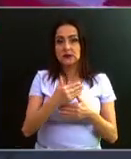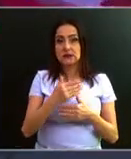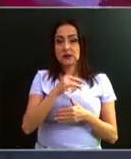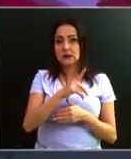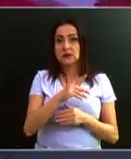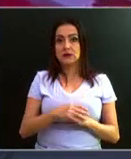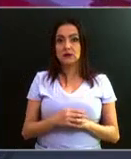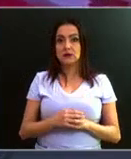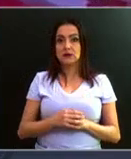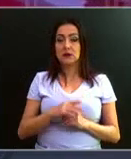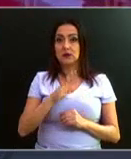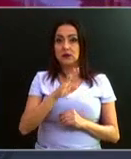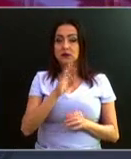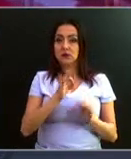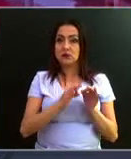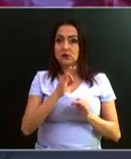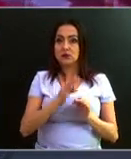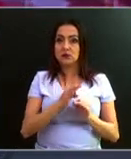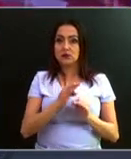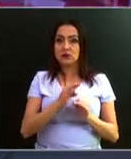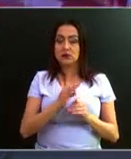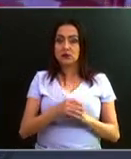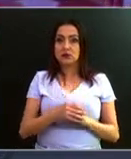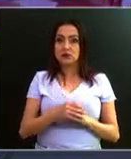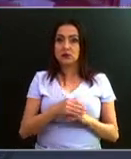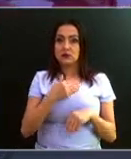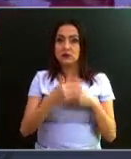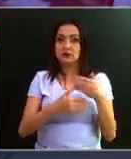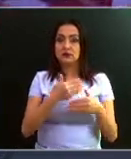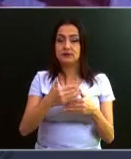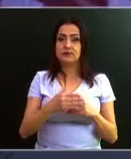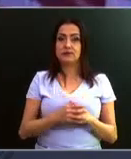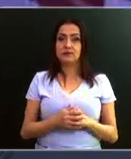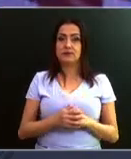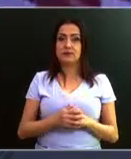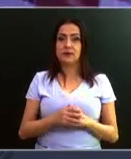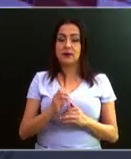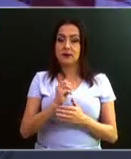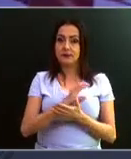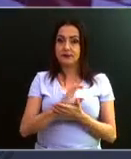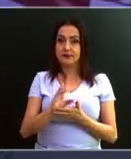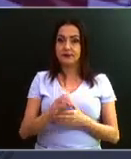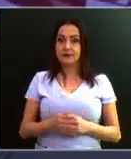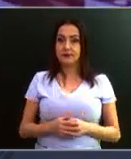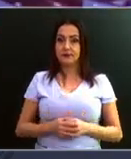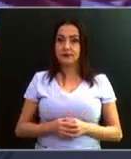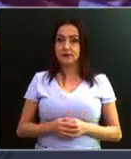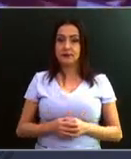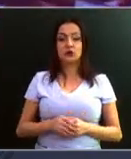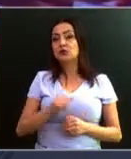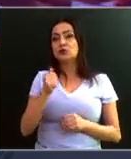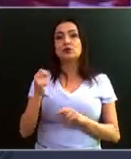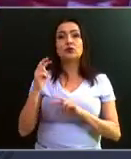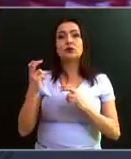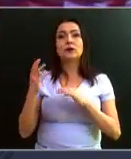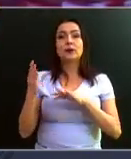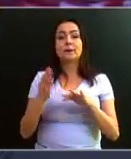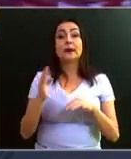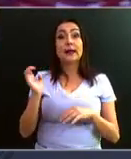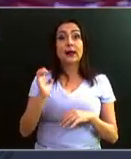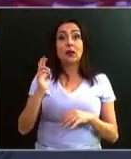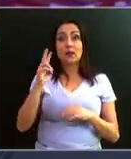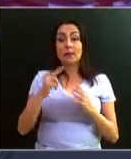desarrollo de este juicio que se llevará a cabo en San Carlos. Vamos a otros temas. En enero